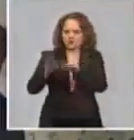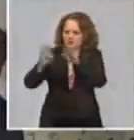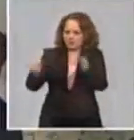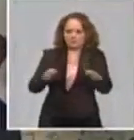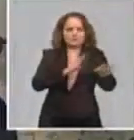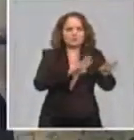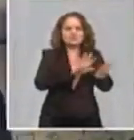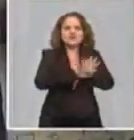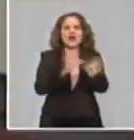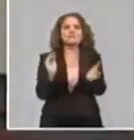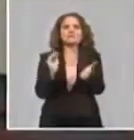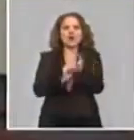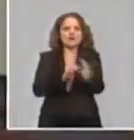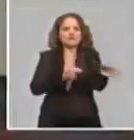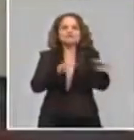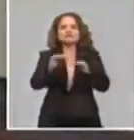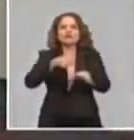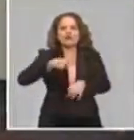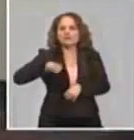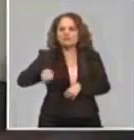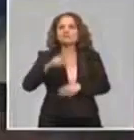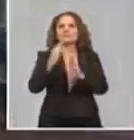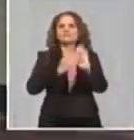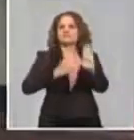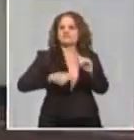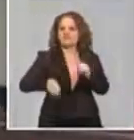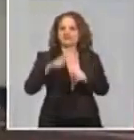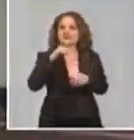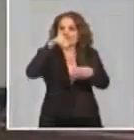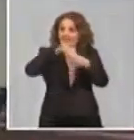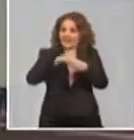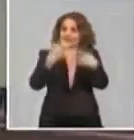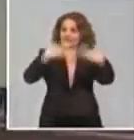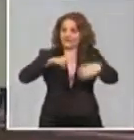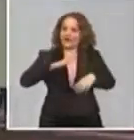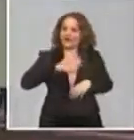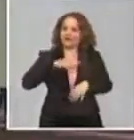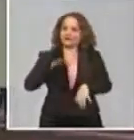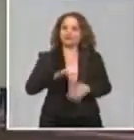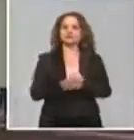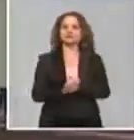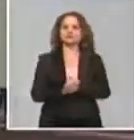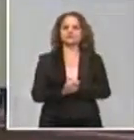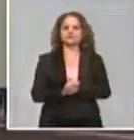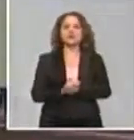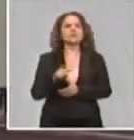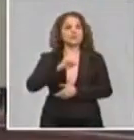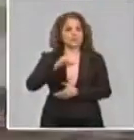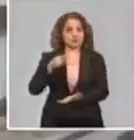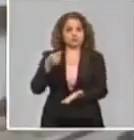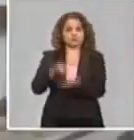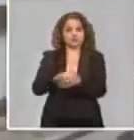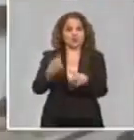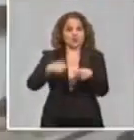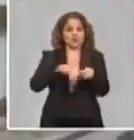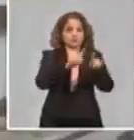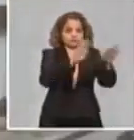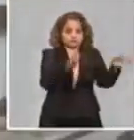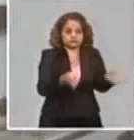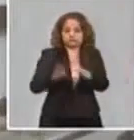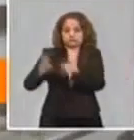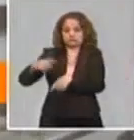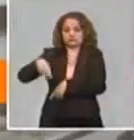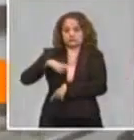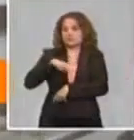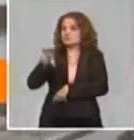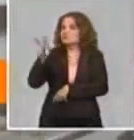instalarse en los próximos meses en esta industria como parte del proceso inversionista. Estamos adquiriendo equipos Volvo, que deben estar llegando a principios de